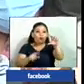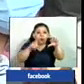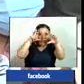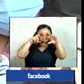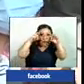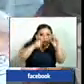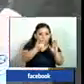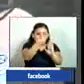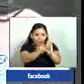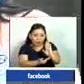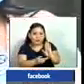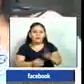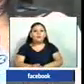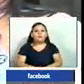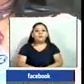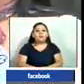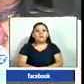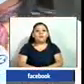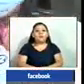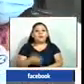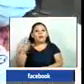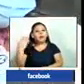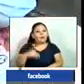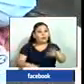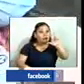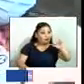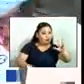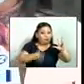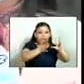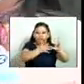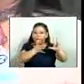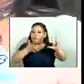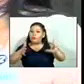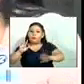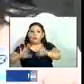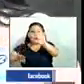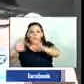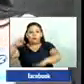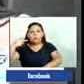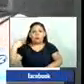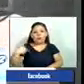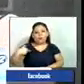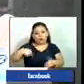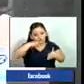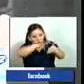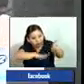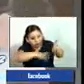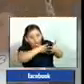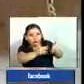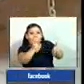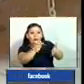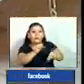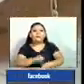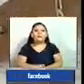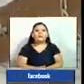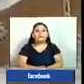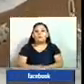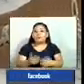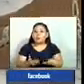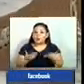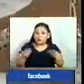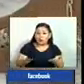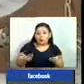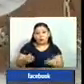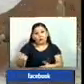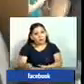candidatos a alcaldes pues lo van a hacer desde el 3 al 19 de noviembre según el programa de calendario electoral y de ser así las